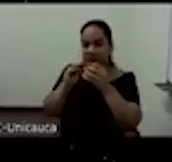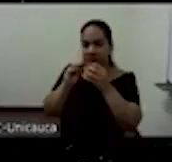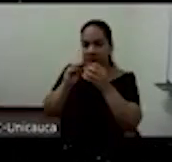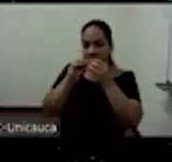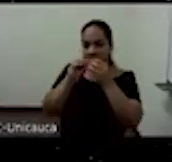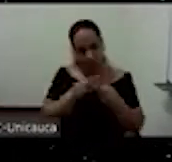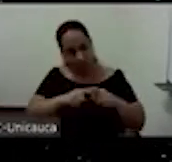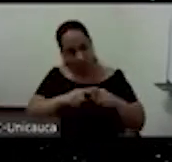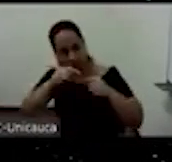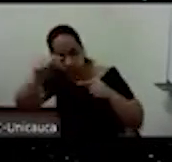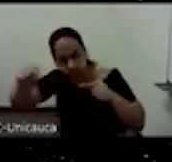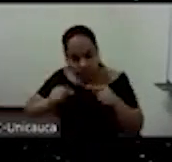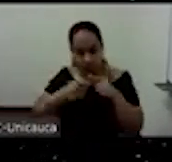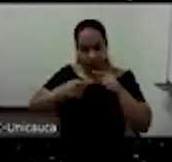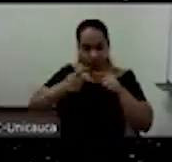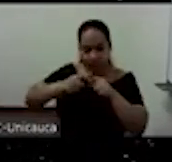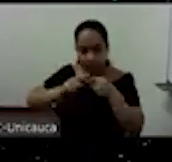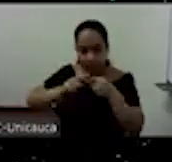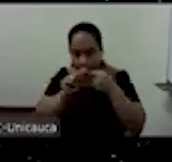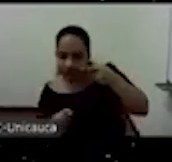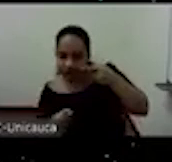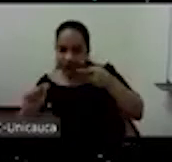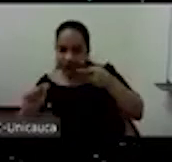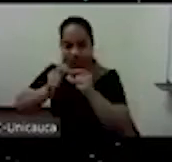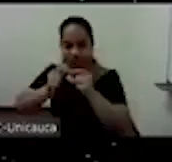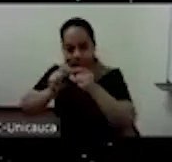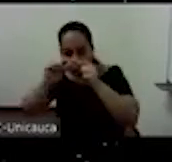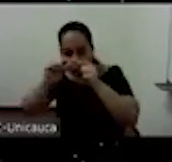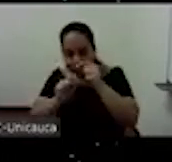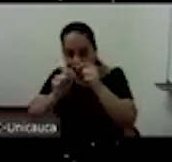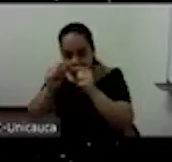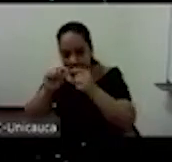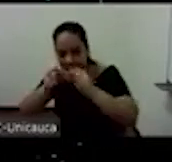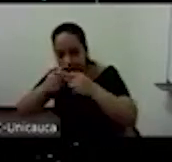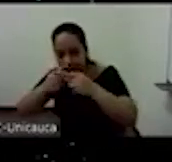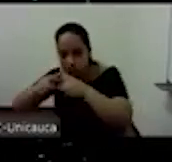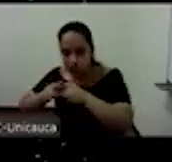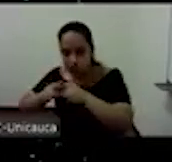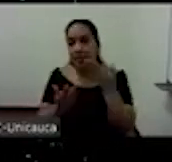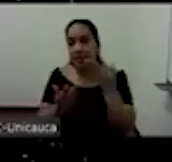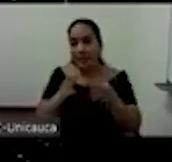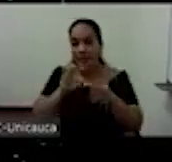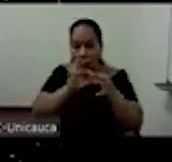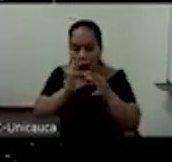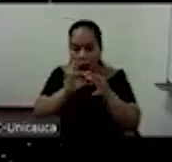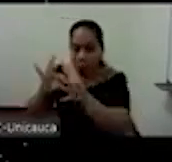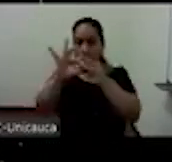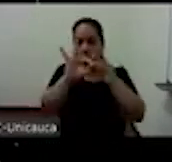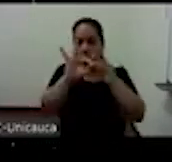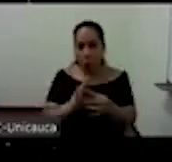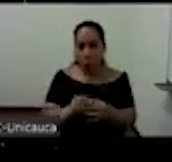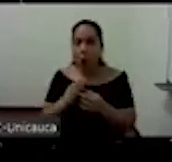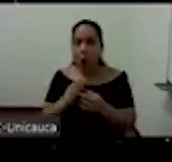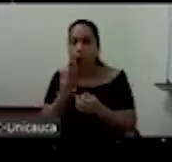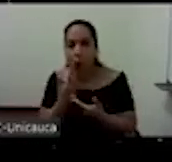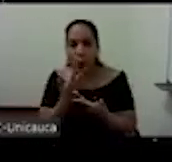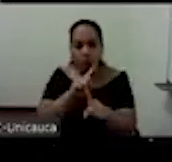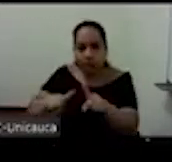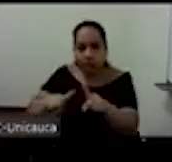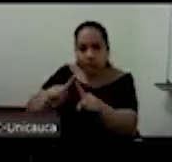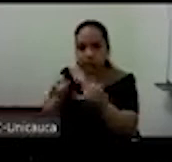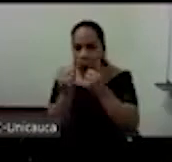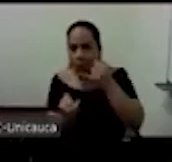puntada del tejido que va a utilizar, a través del modo que une y combina los distintos